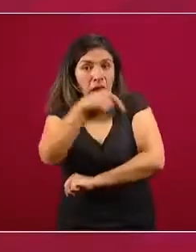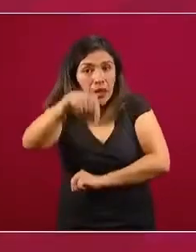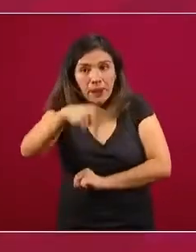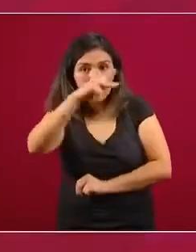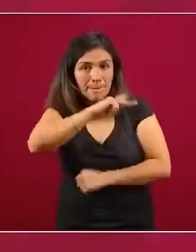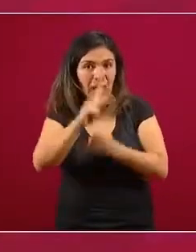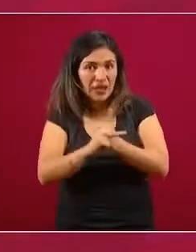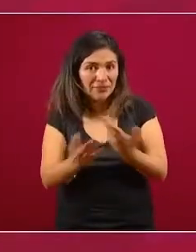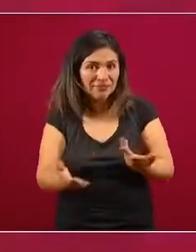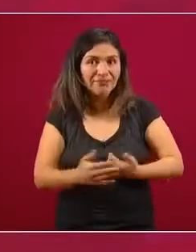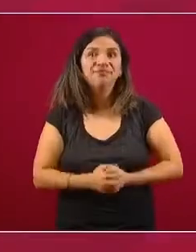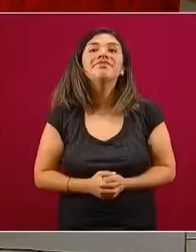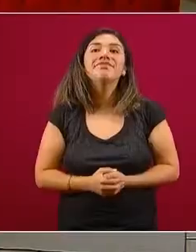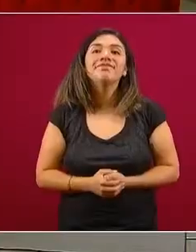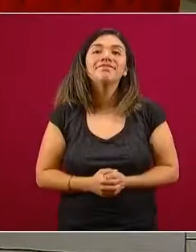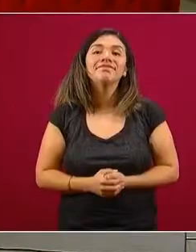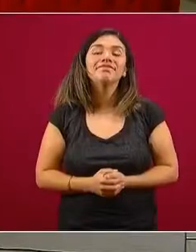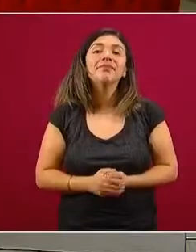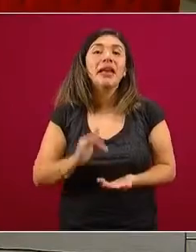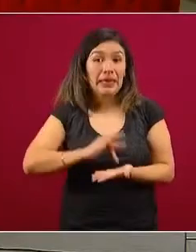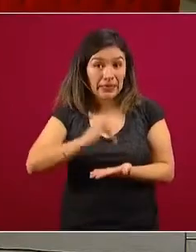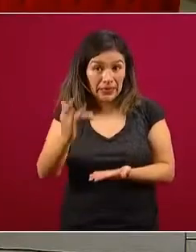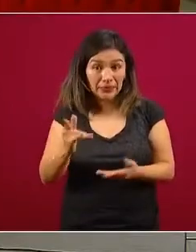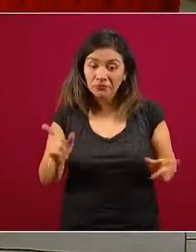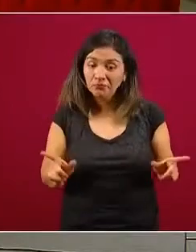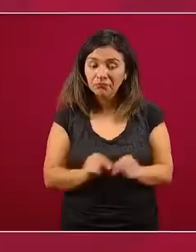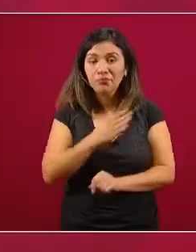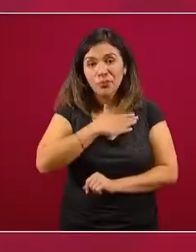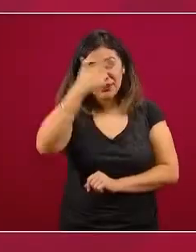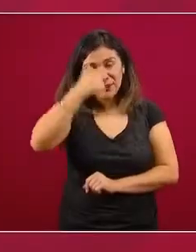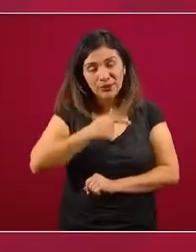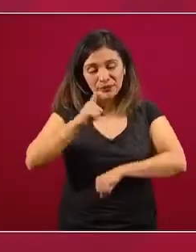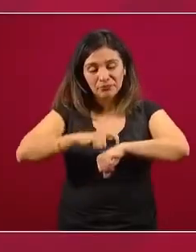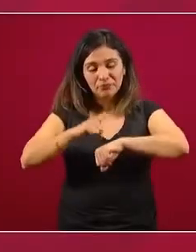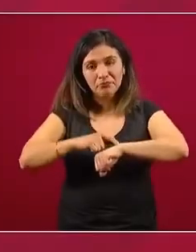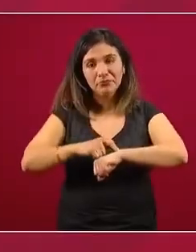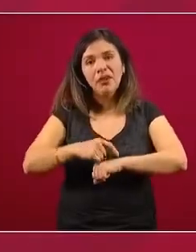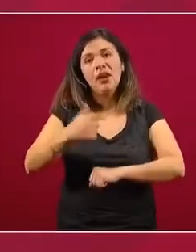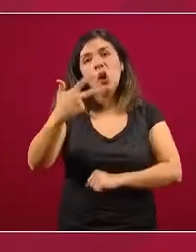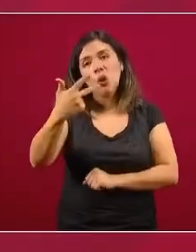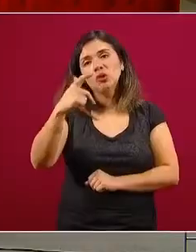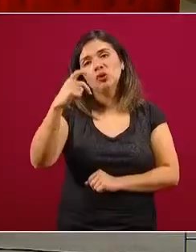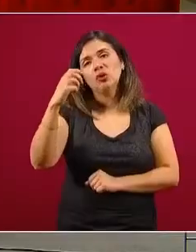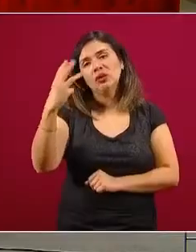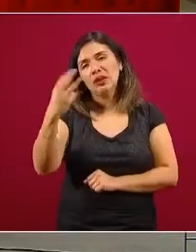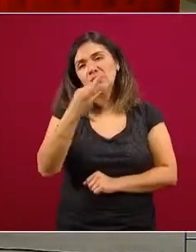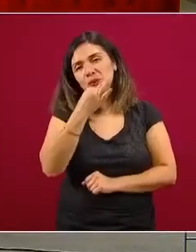país. Muchas gracias. Aquí terminamos. Buenas noches, son las 20:03.